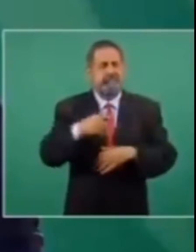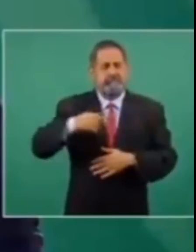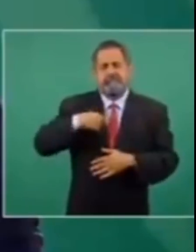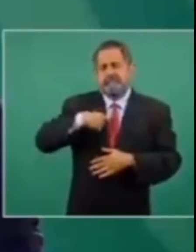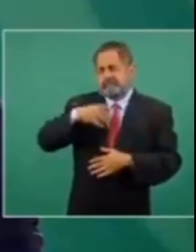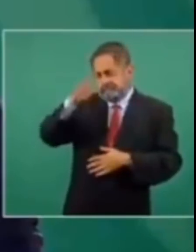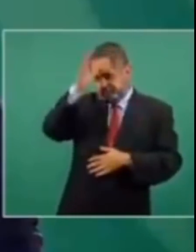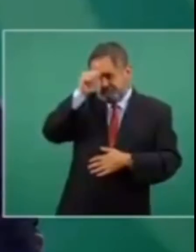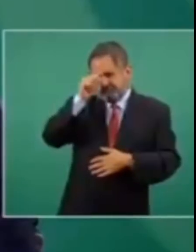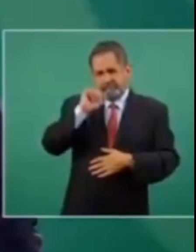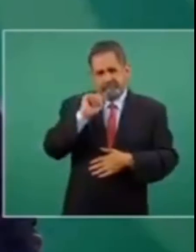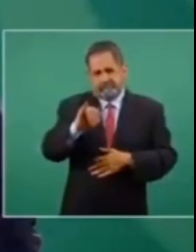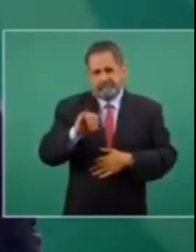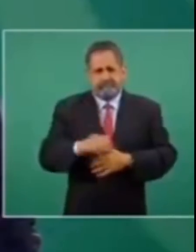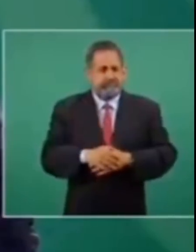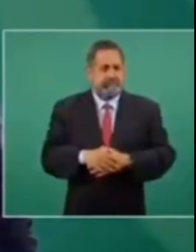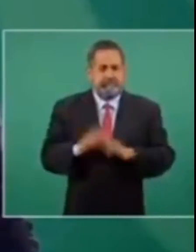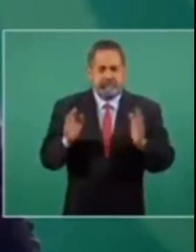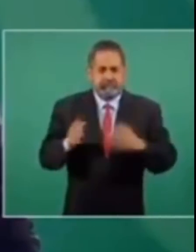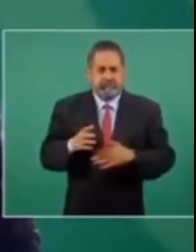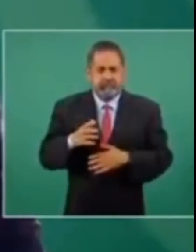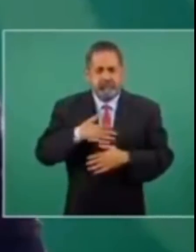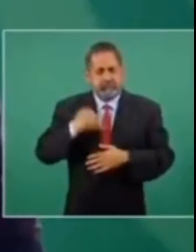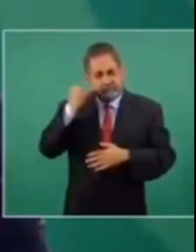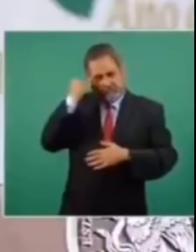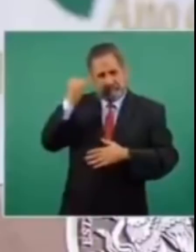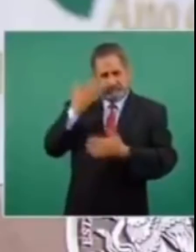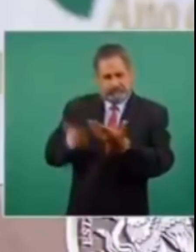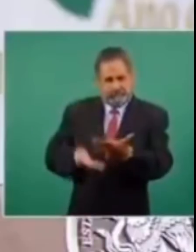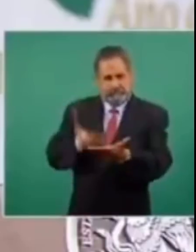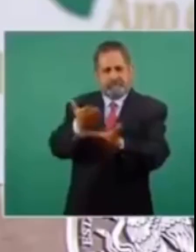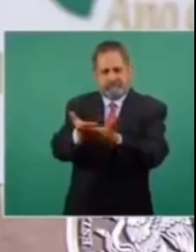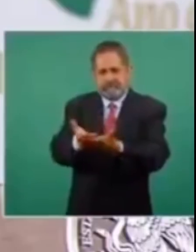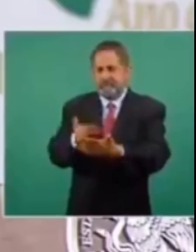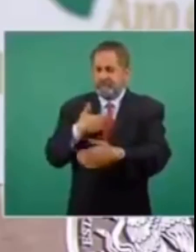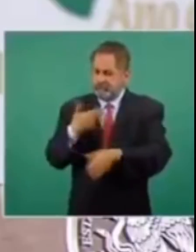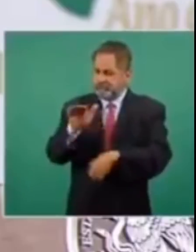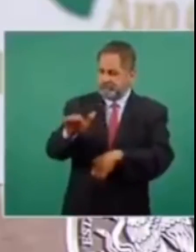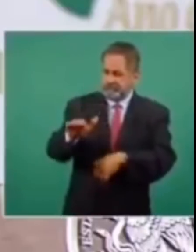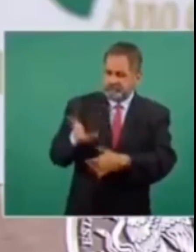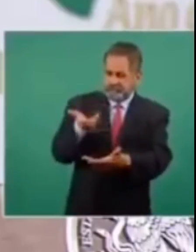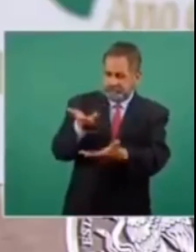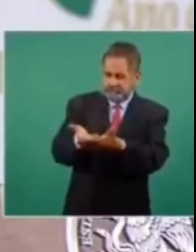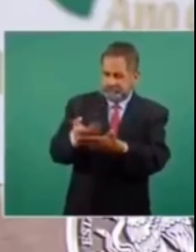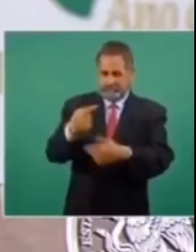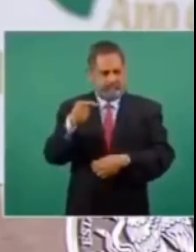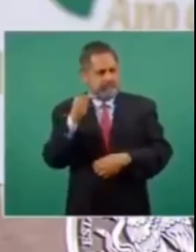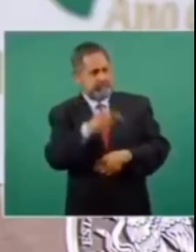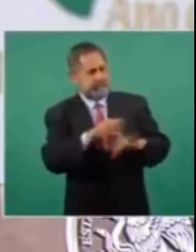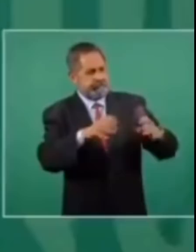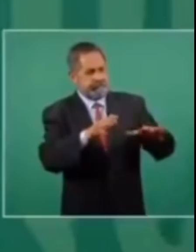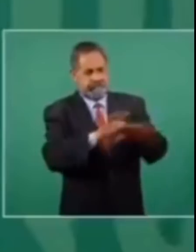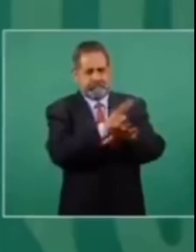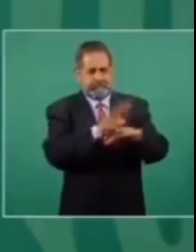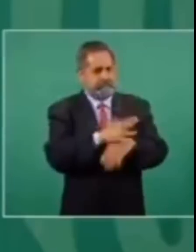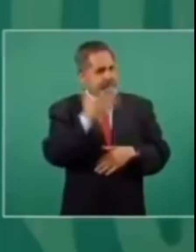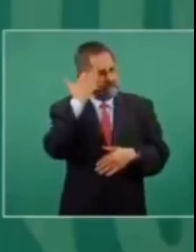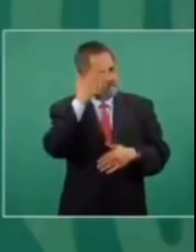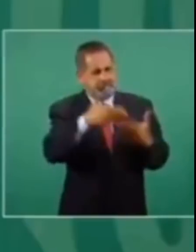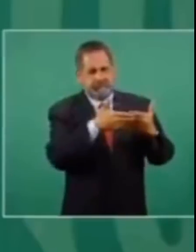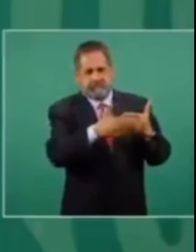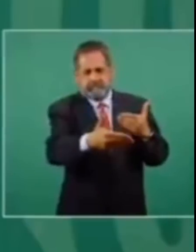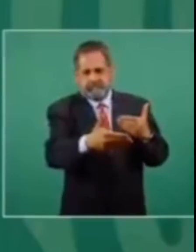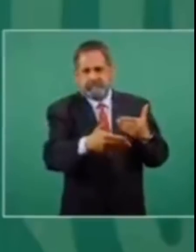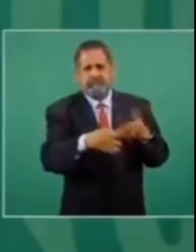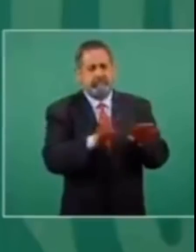acuerdo desde luego es más yo envié la iniciativa este sobre la ampliación del período de